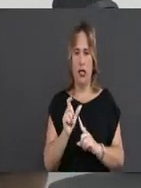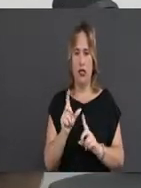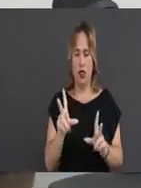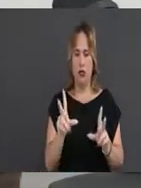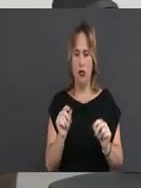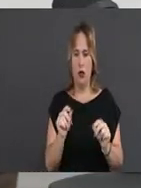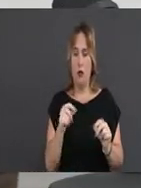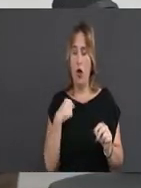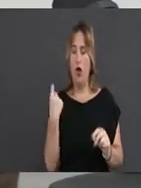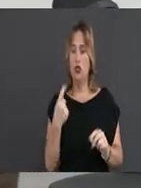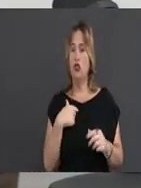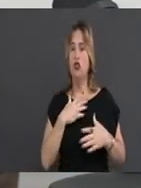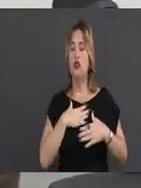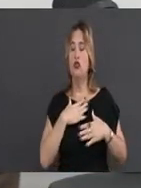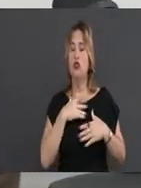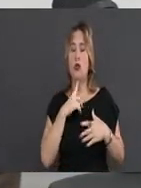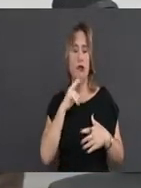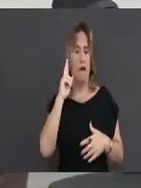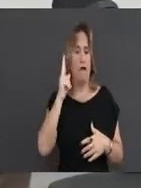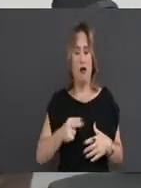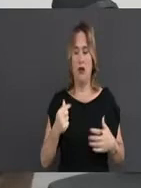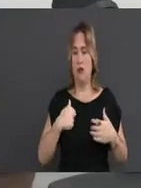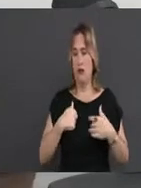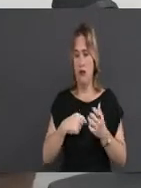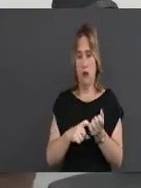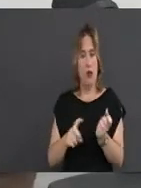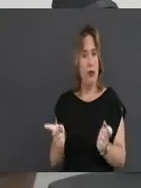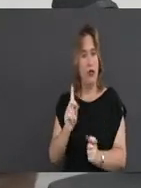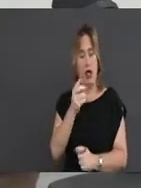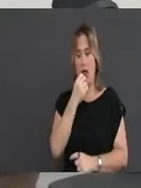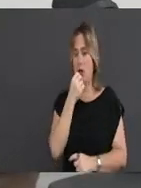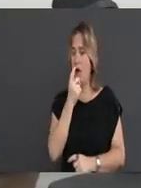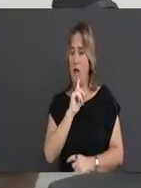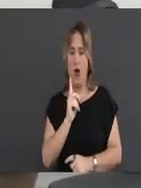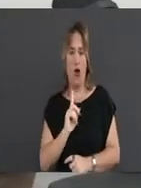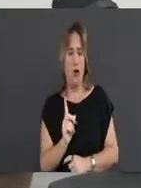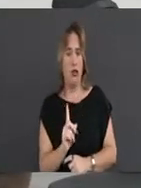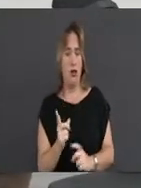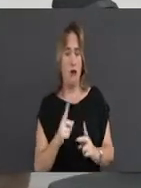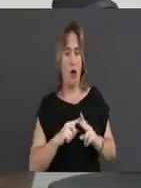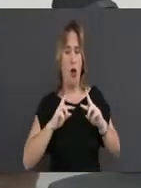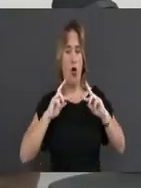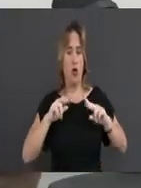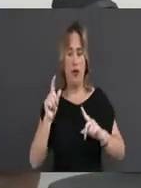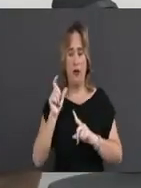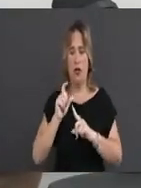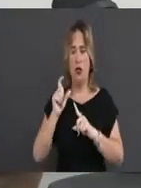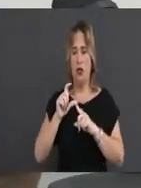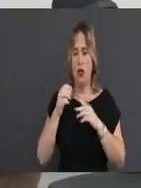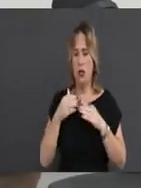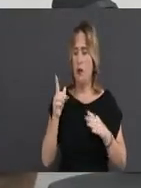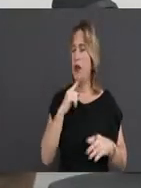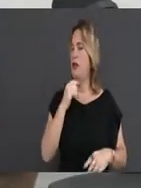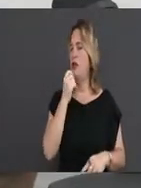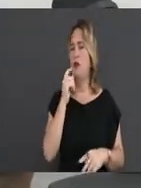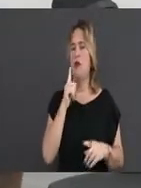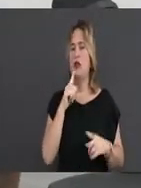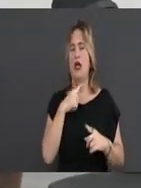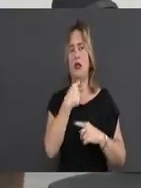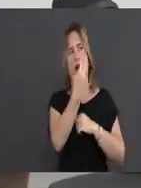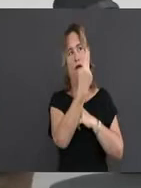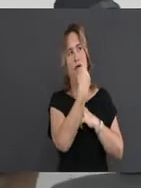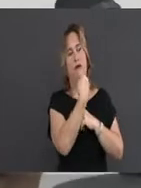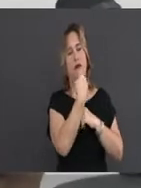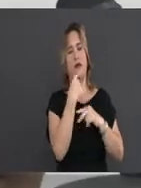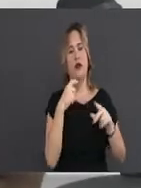es nuestra facultad, no es facultad territorial, volver a aperturar la contratación hasta que no se